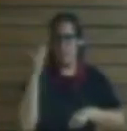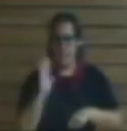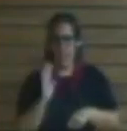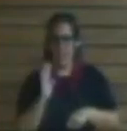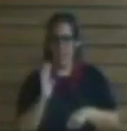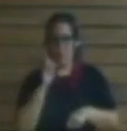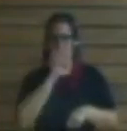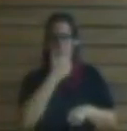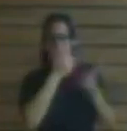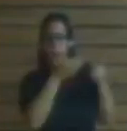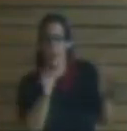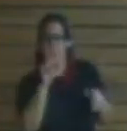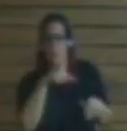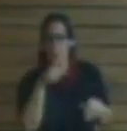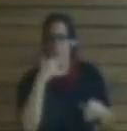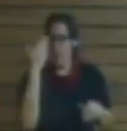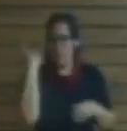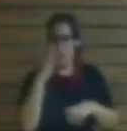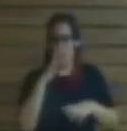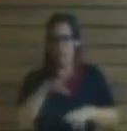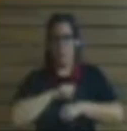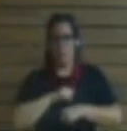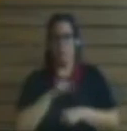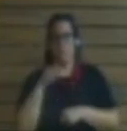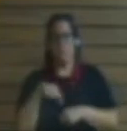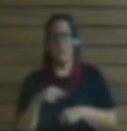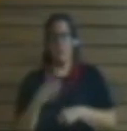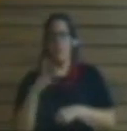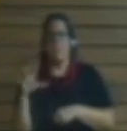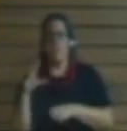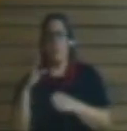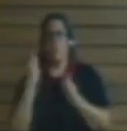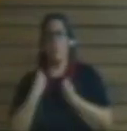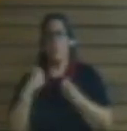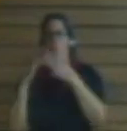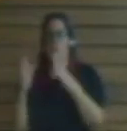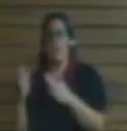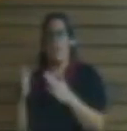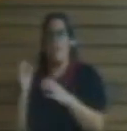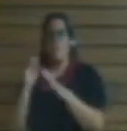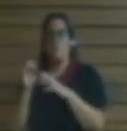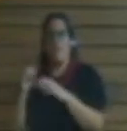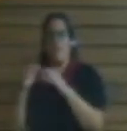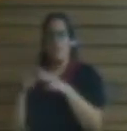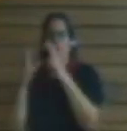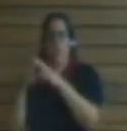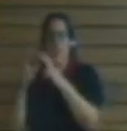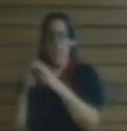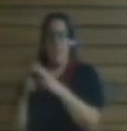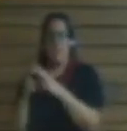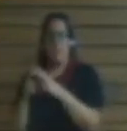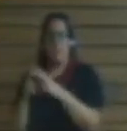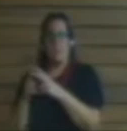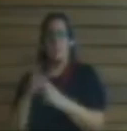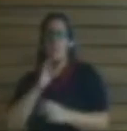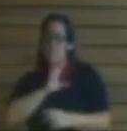pasada legislatura, señor Laparra. Incorporación de 45 viviendas al Fondo Foral de Vivienda Social. Sí, antes en un año incorporábamos 55. Sí,